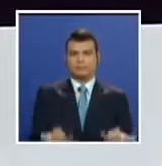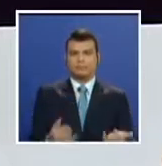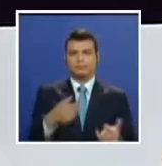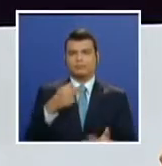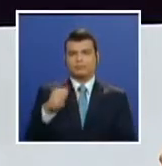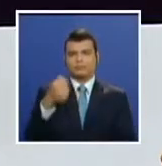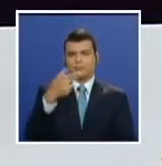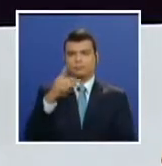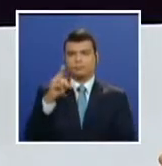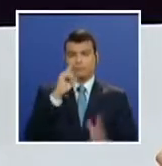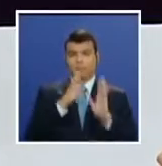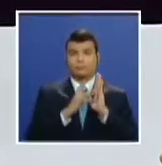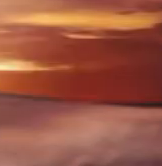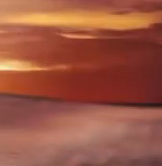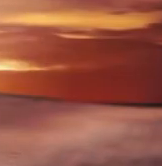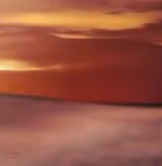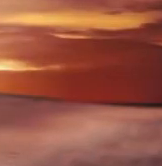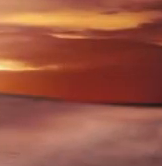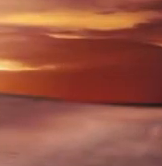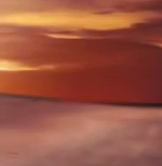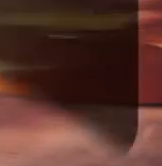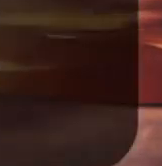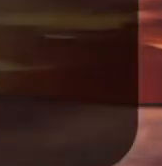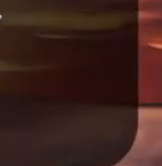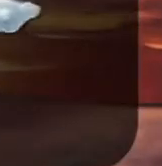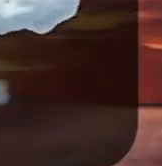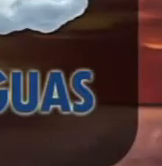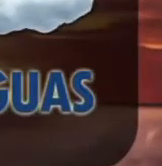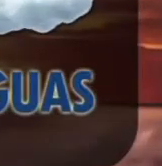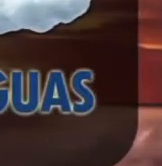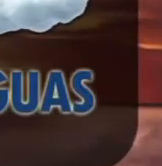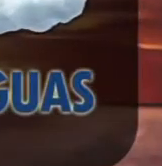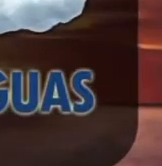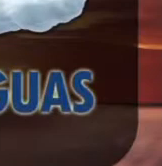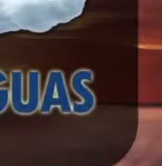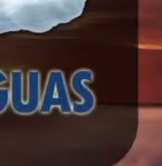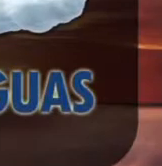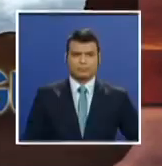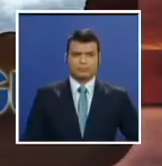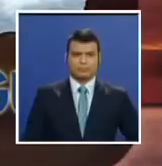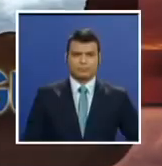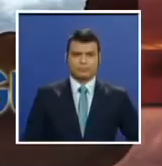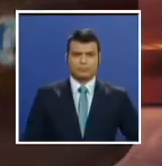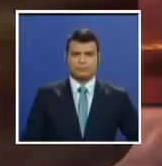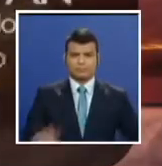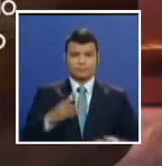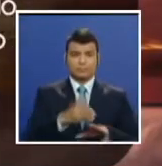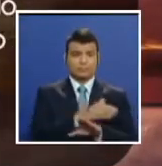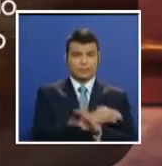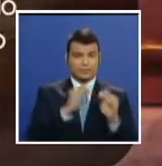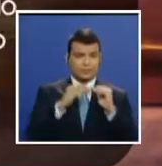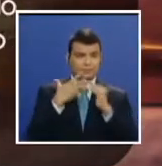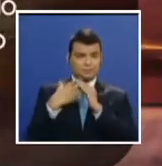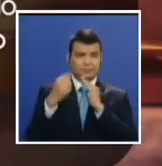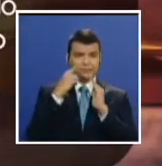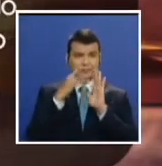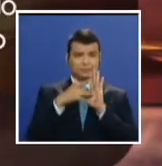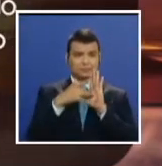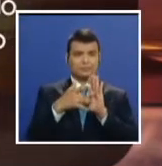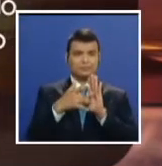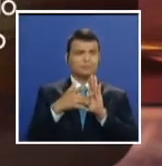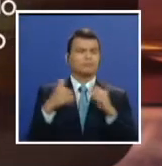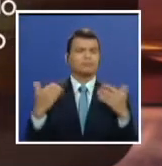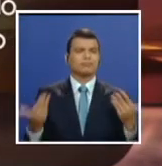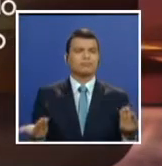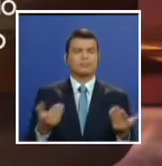sol y paraguas en el pacífico colombiano para que usted tenga muy en cuenta esta información antes de salir de su casa armado sí señor iniciamos el